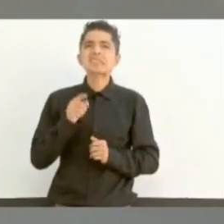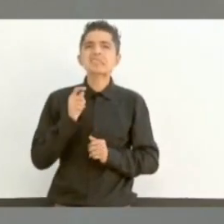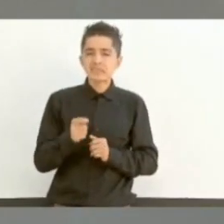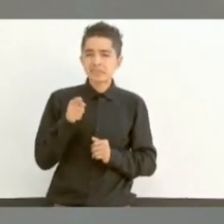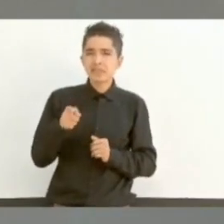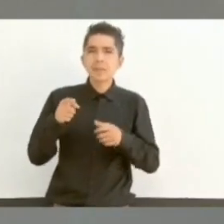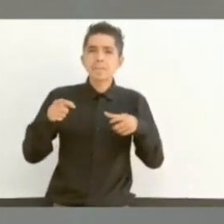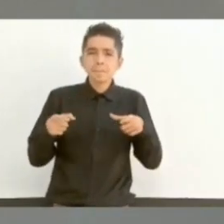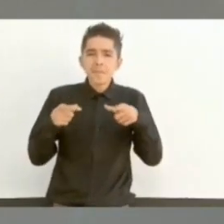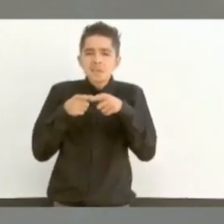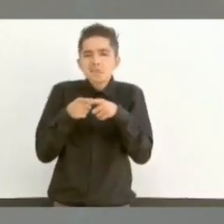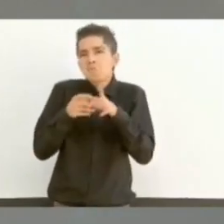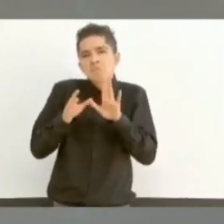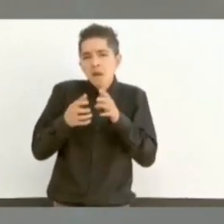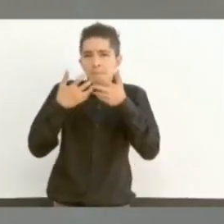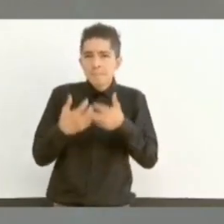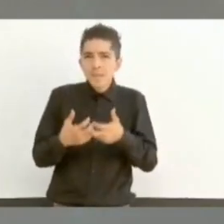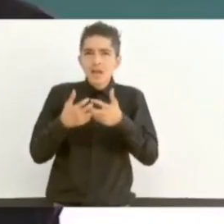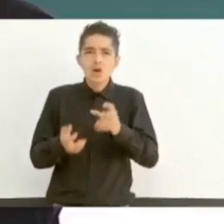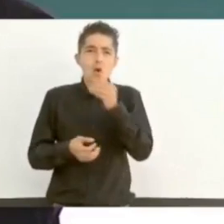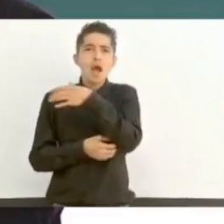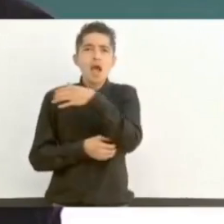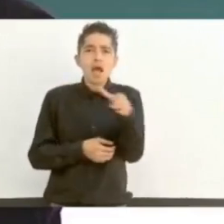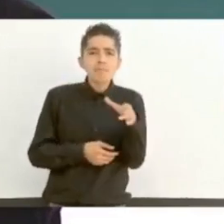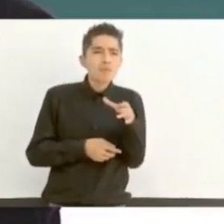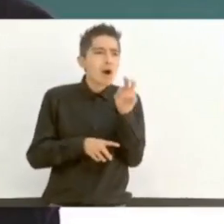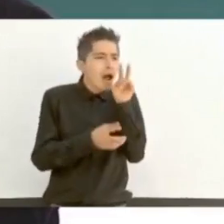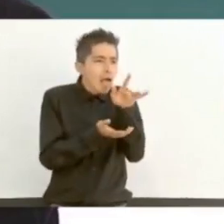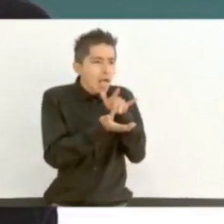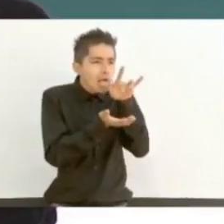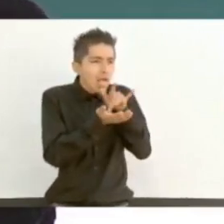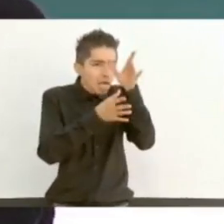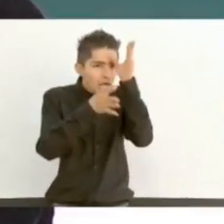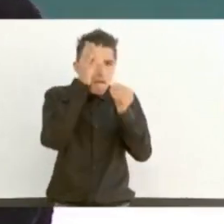pequeñas empresas, en el campo.